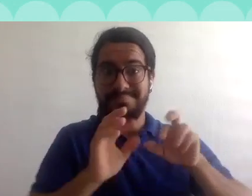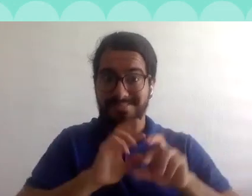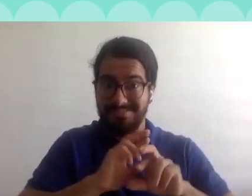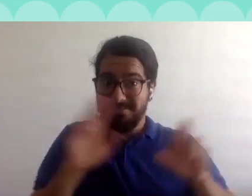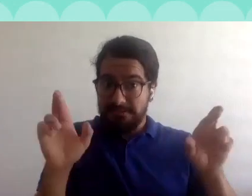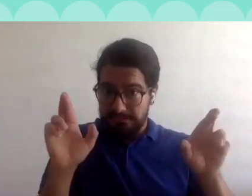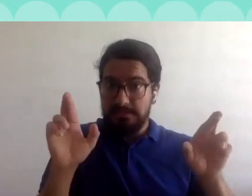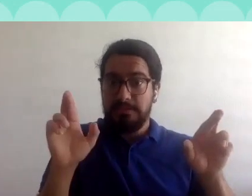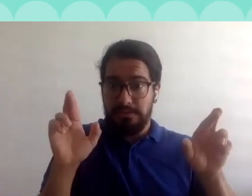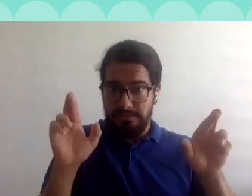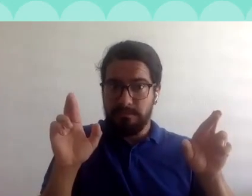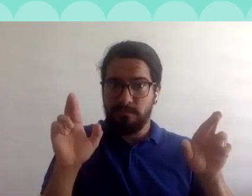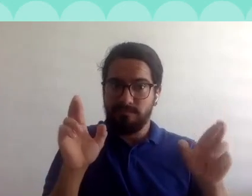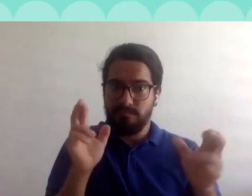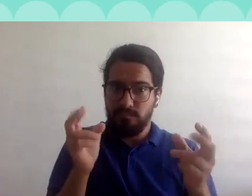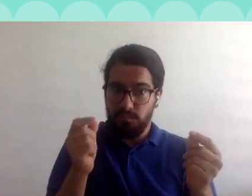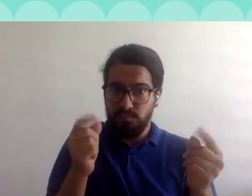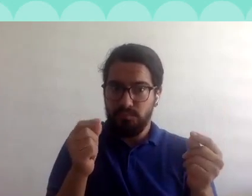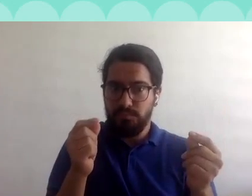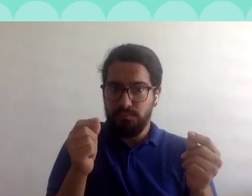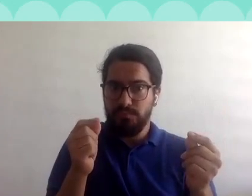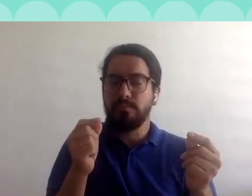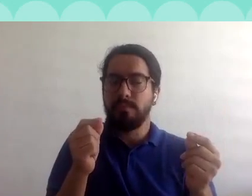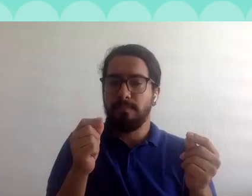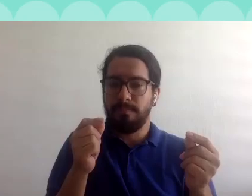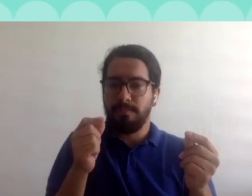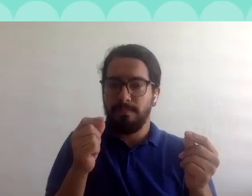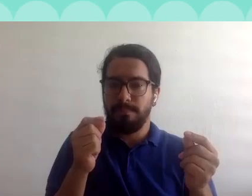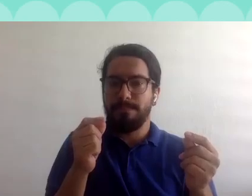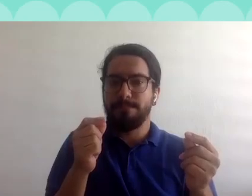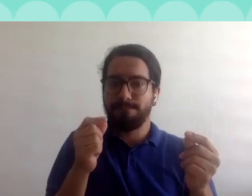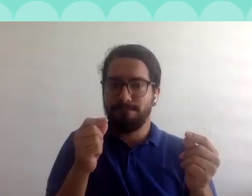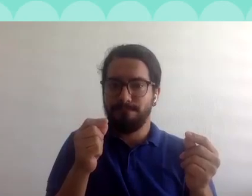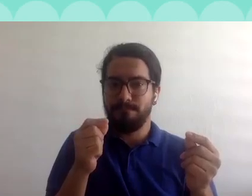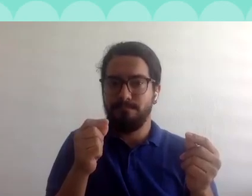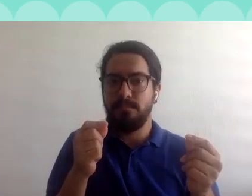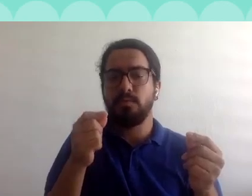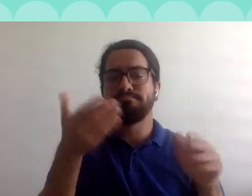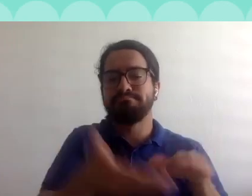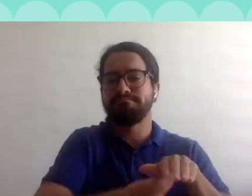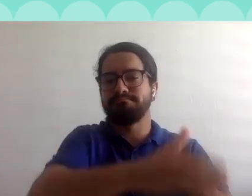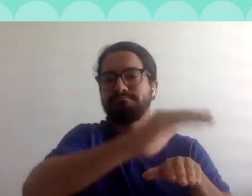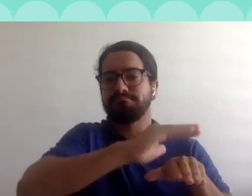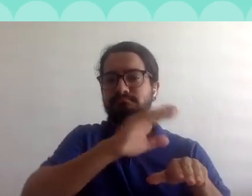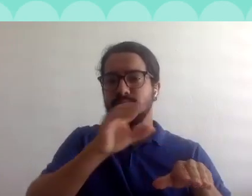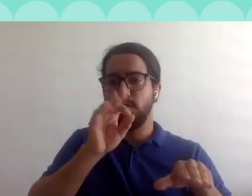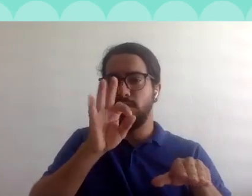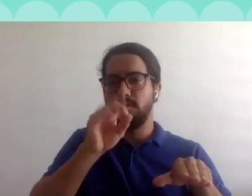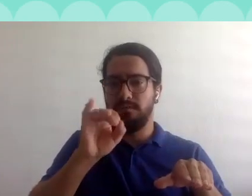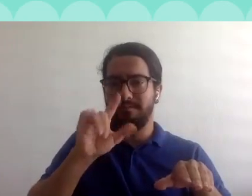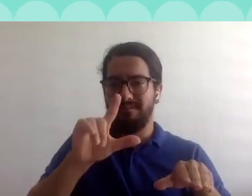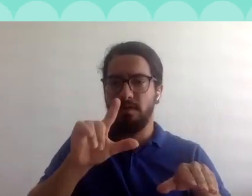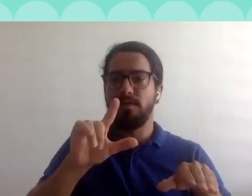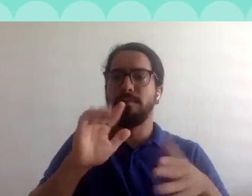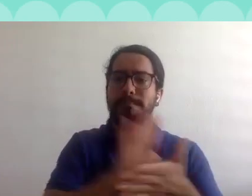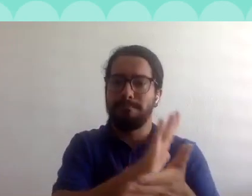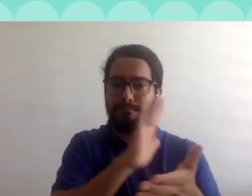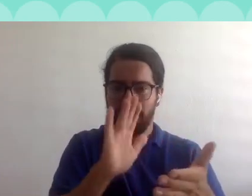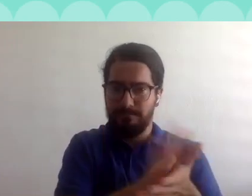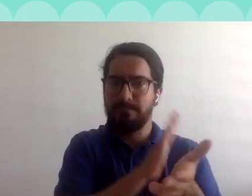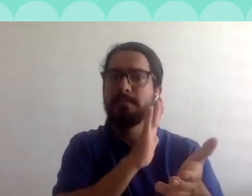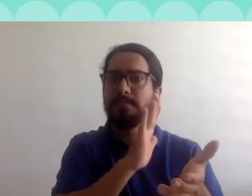la hornear por 25 minutos, tapado con el aluminio foil. Y